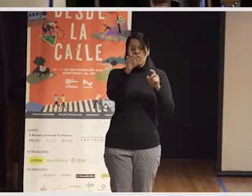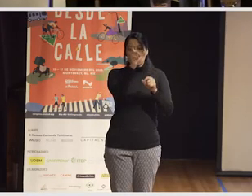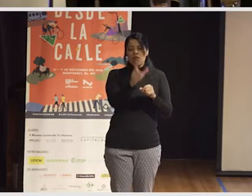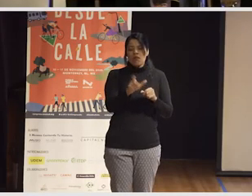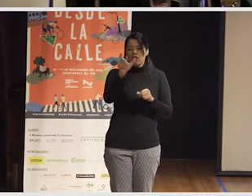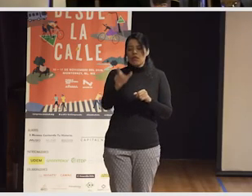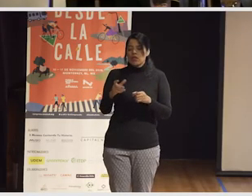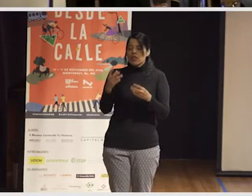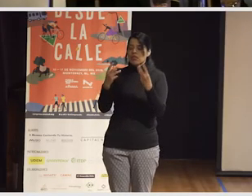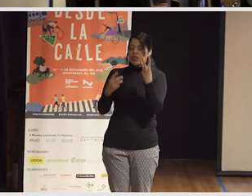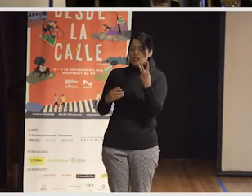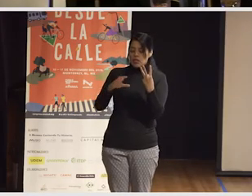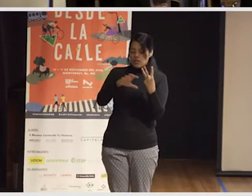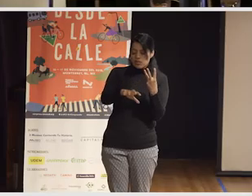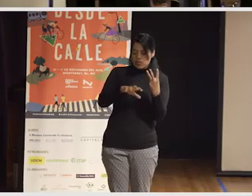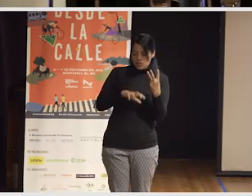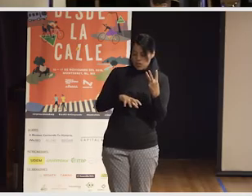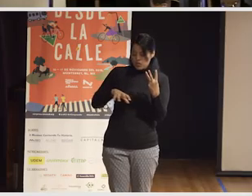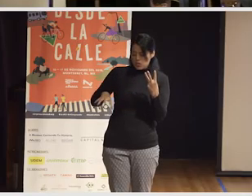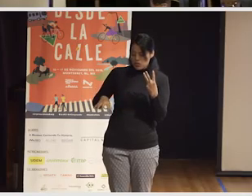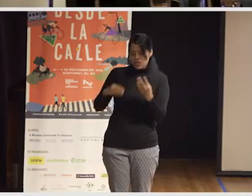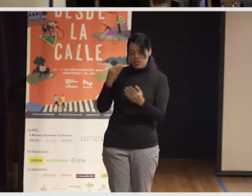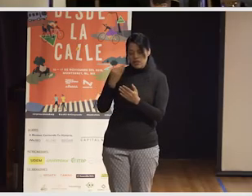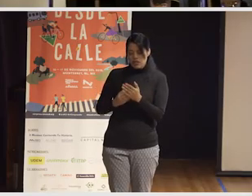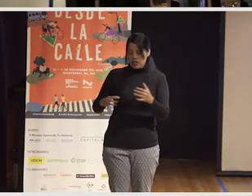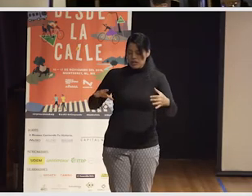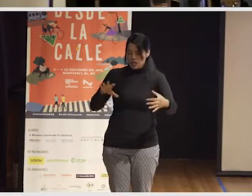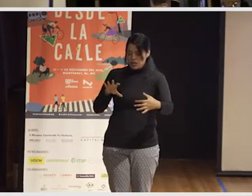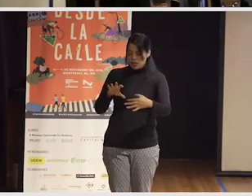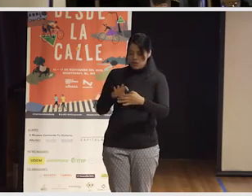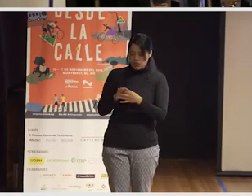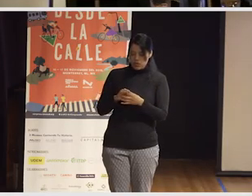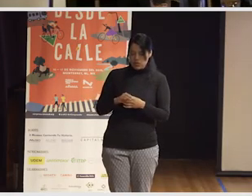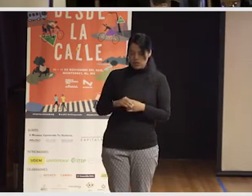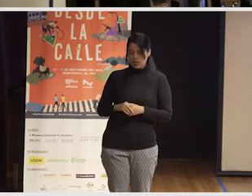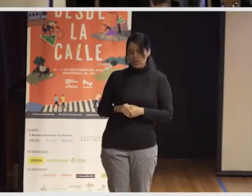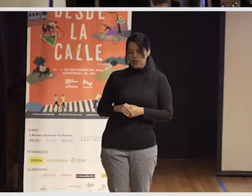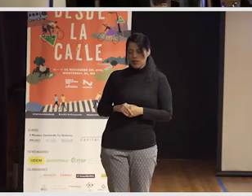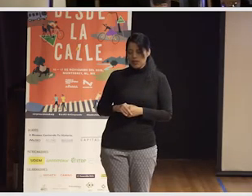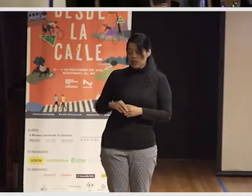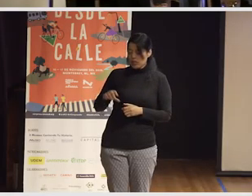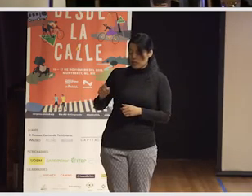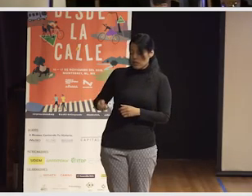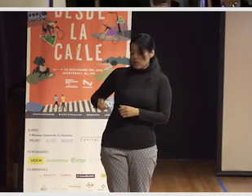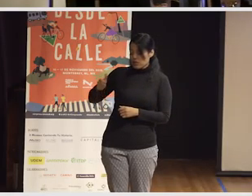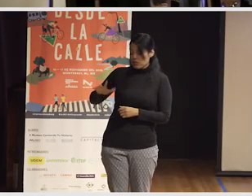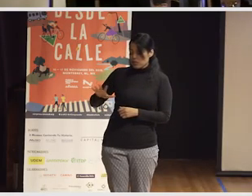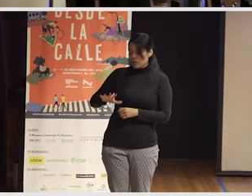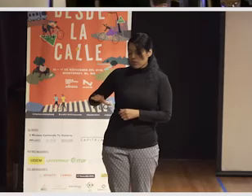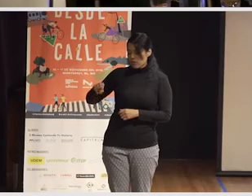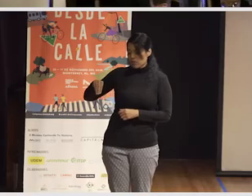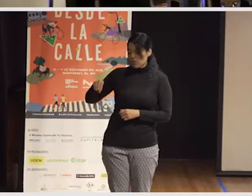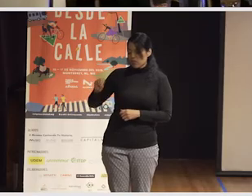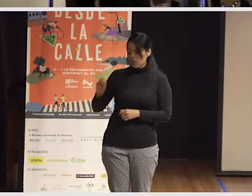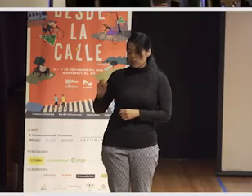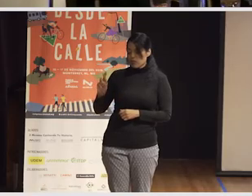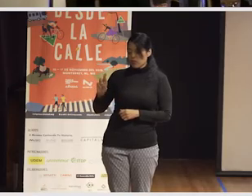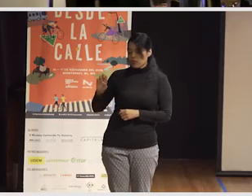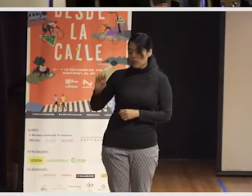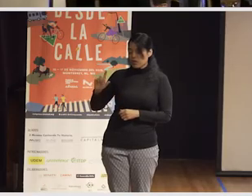tan unidos y que además el pues el patito urbano es morelia no somos los urbanitas y